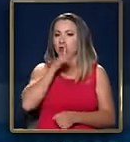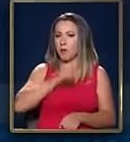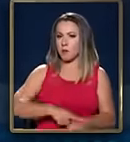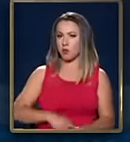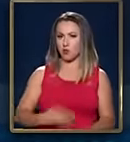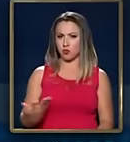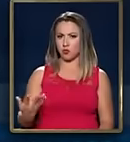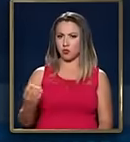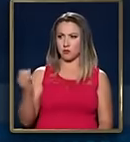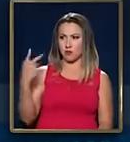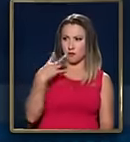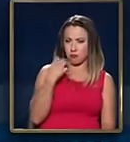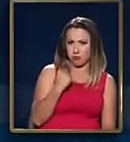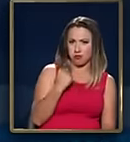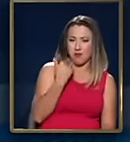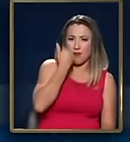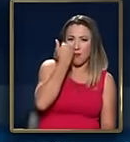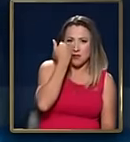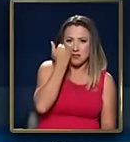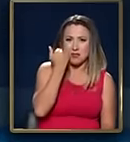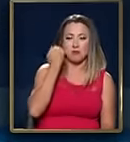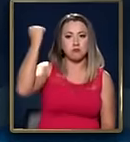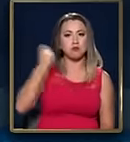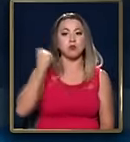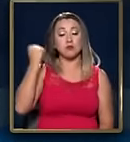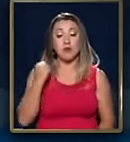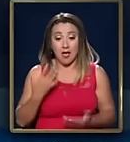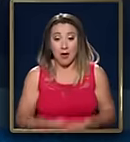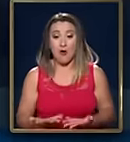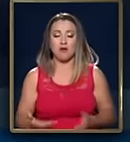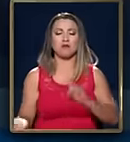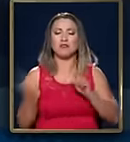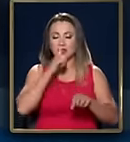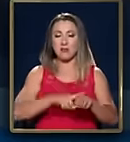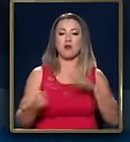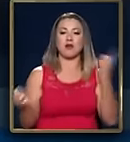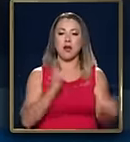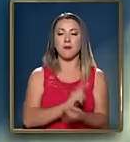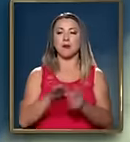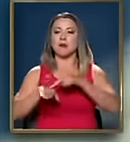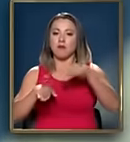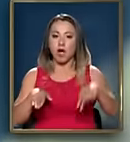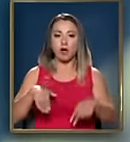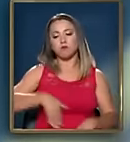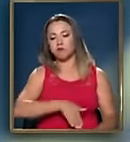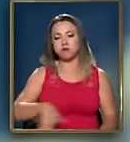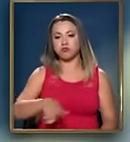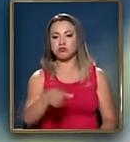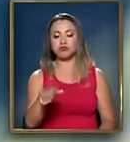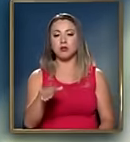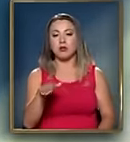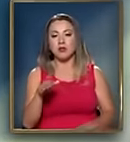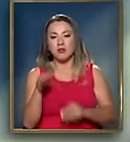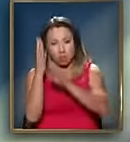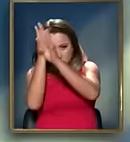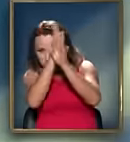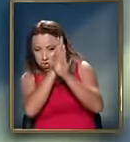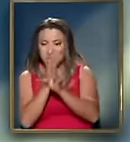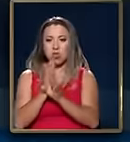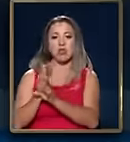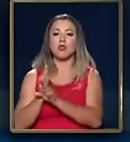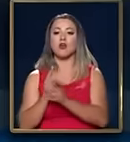weón. Pero ahora han cambiado los tiempos, porque como para bajarse a la berma y entre medio de las moras, tiene que ponerse